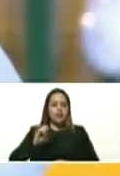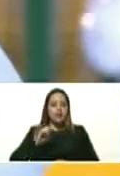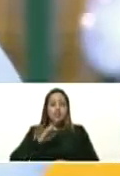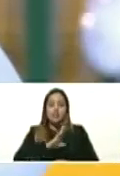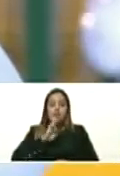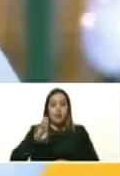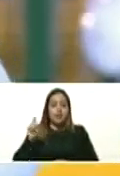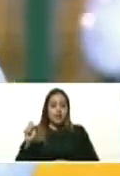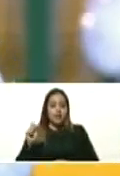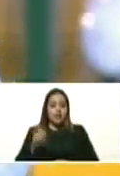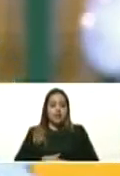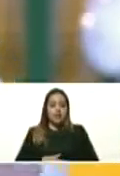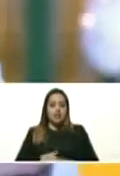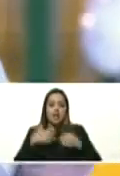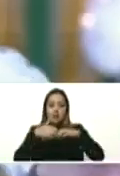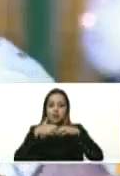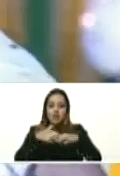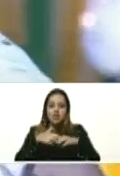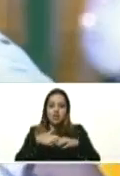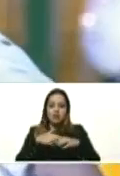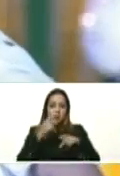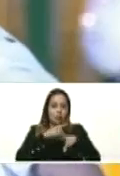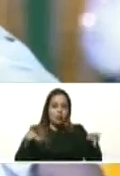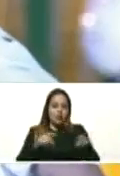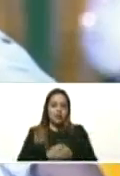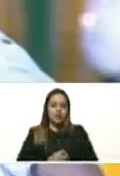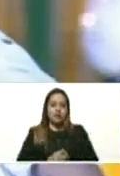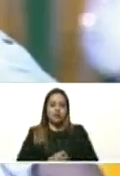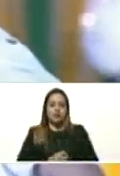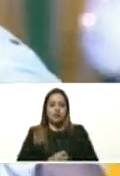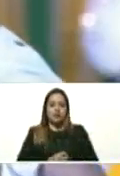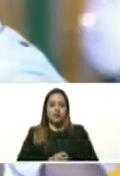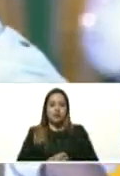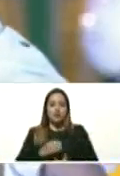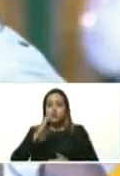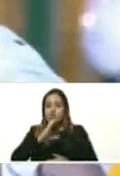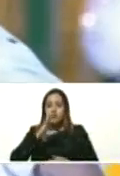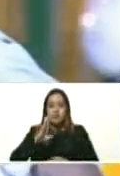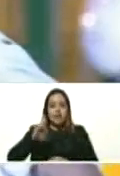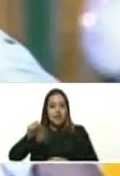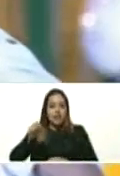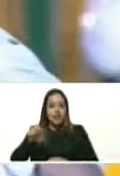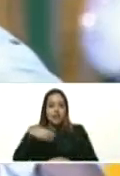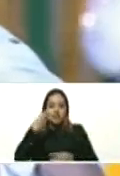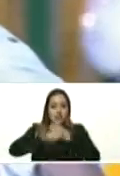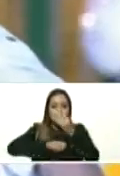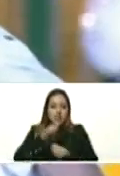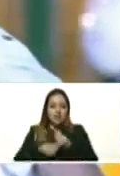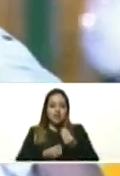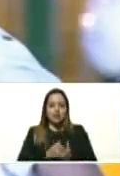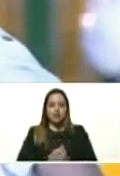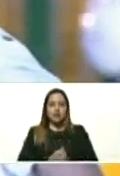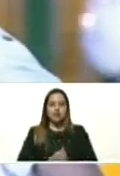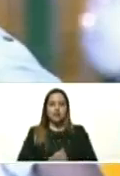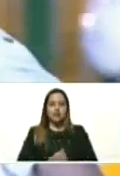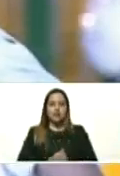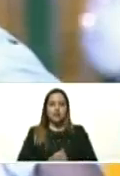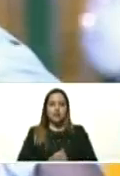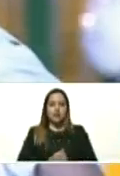públicas, presidente, usted lo ha dicho, el CPT o los CPT se han constituido en